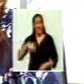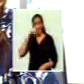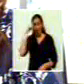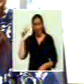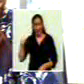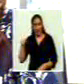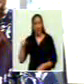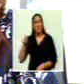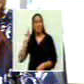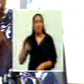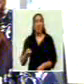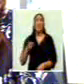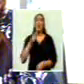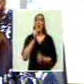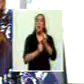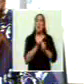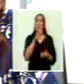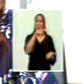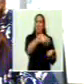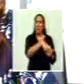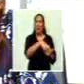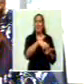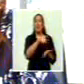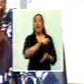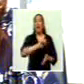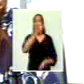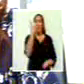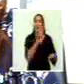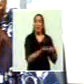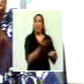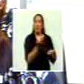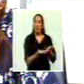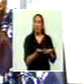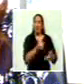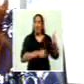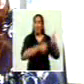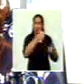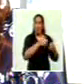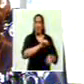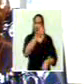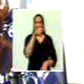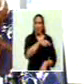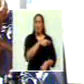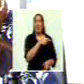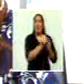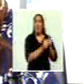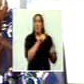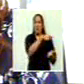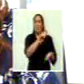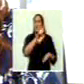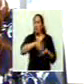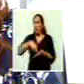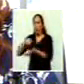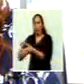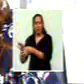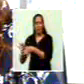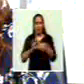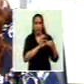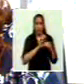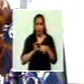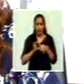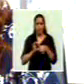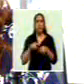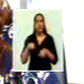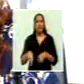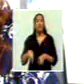titular de la empresa Cobarco, que ha resultado adjudicataria, de lo que yo diría es la culminación, de la mayor